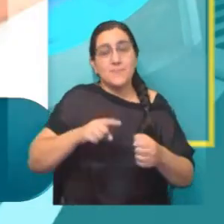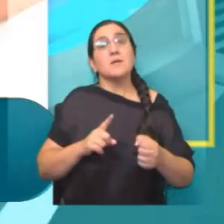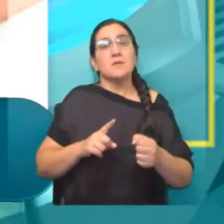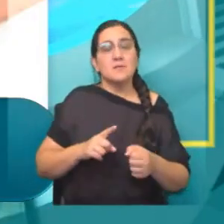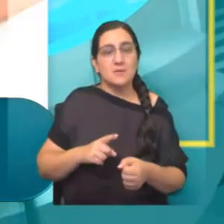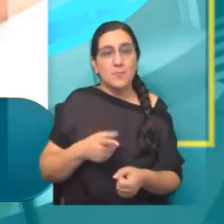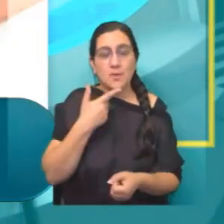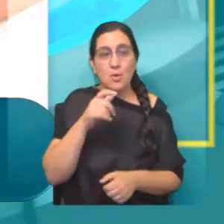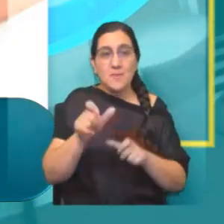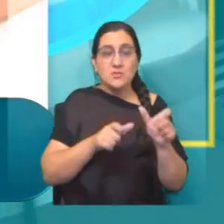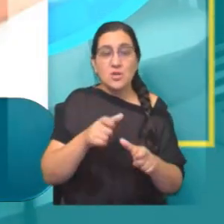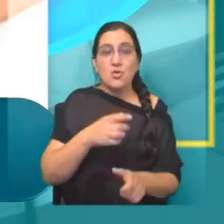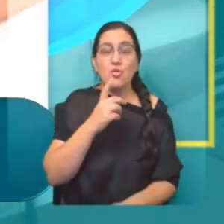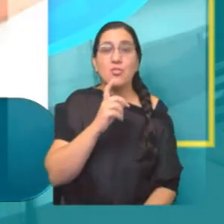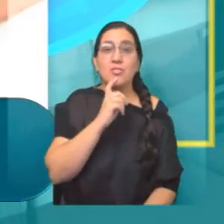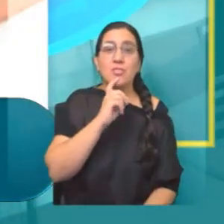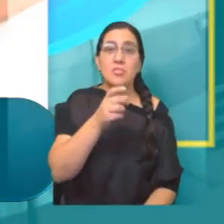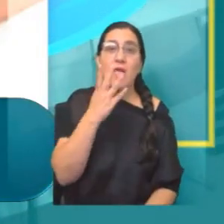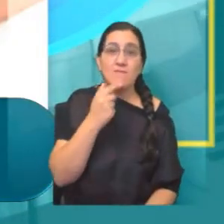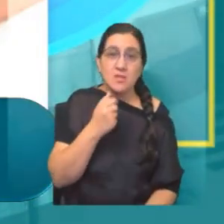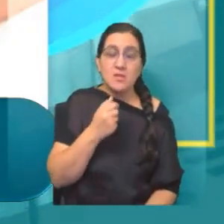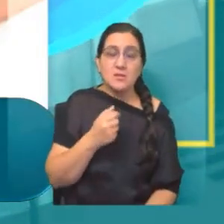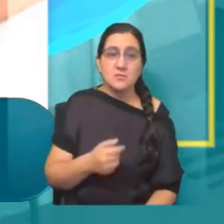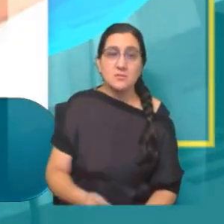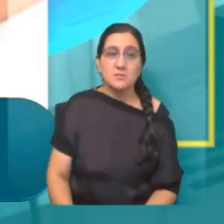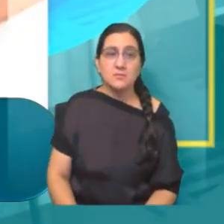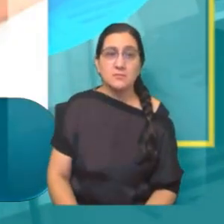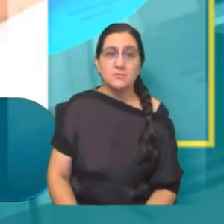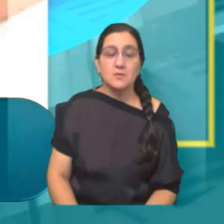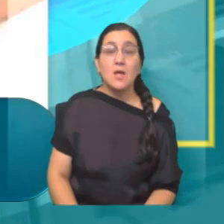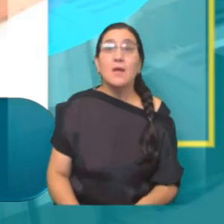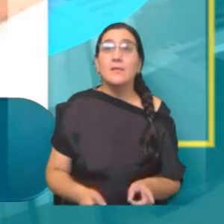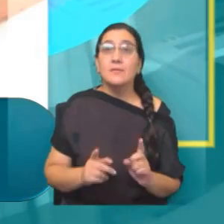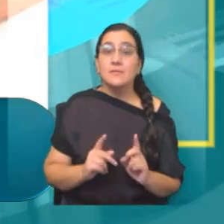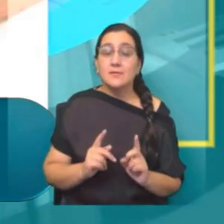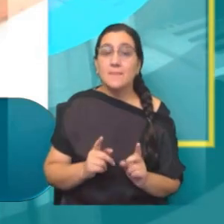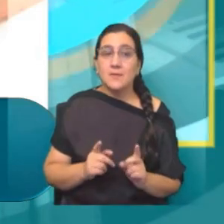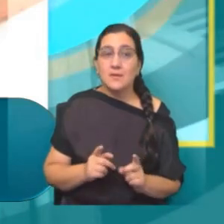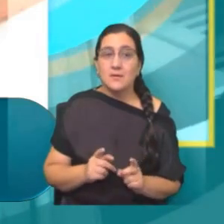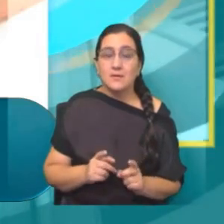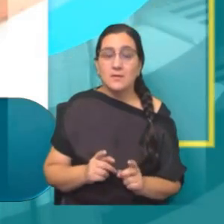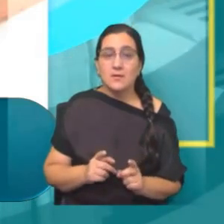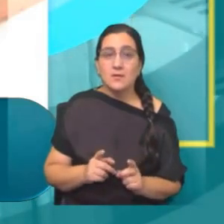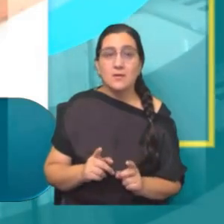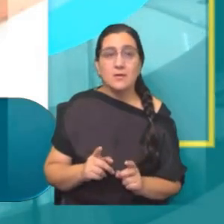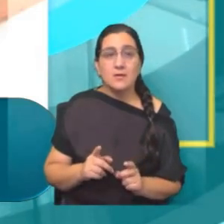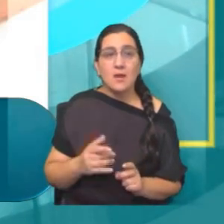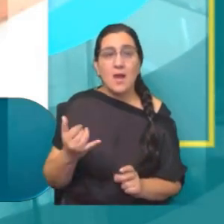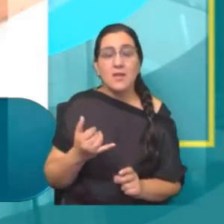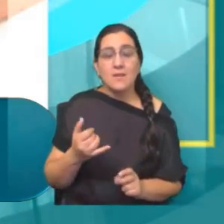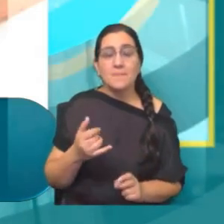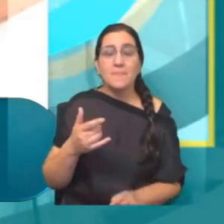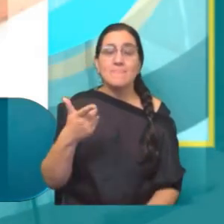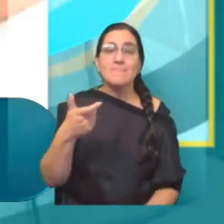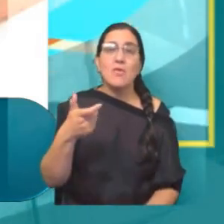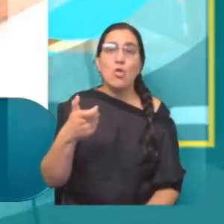ejemplo, en personas diabéticas también pasa, lo que tiene que ver. Se denomina también como trigger finger o dedo en gatillo, por